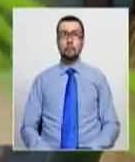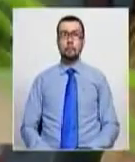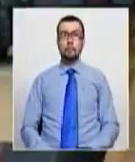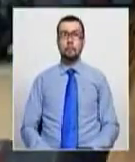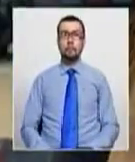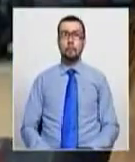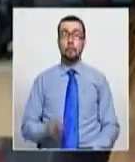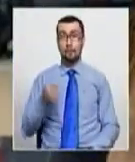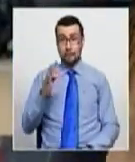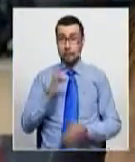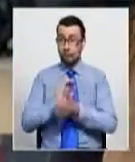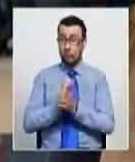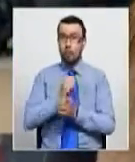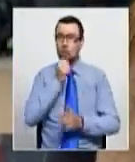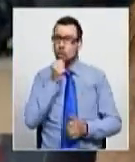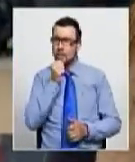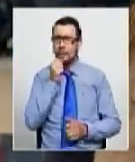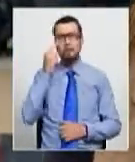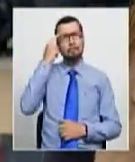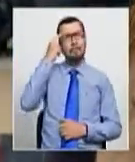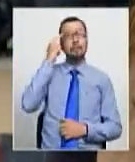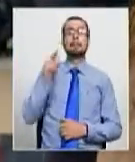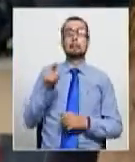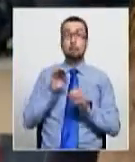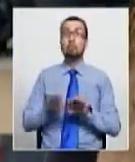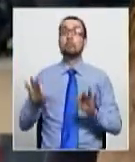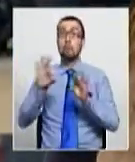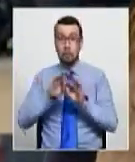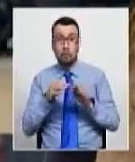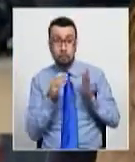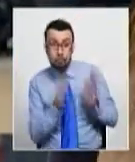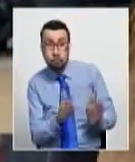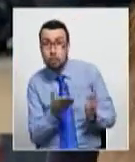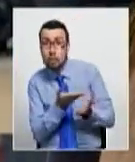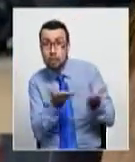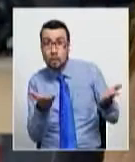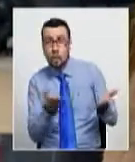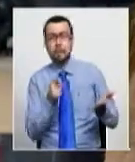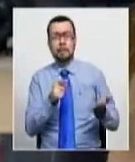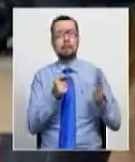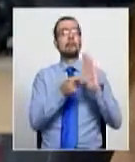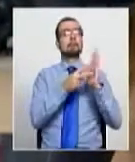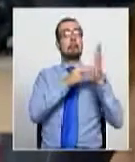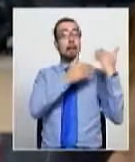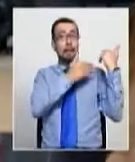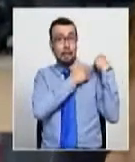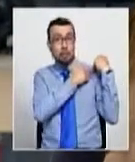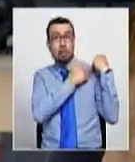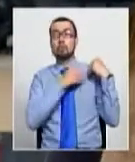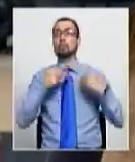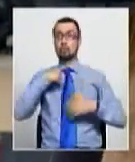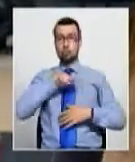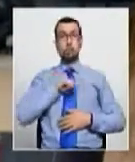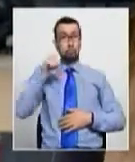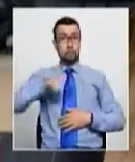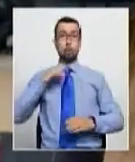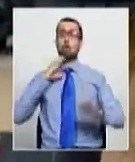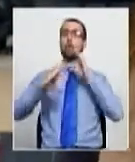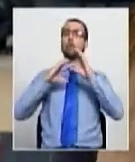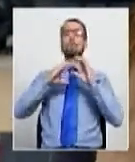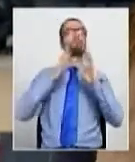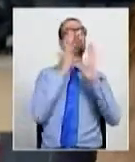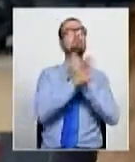entel y café noticas creemos que es importante espacios como estos porque es una responsabilidad que tenemos nosotros como medio es la